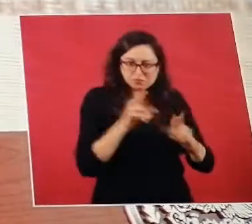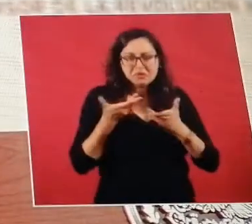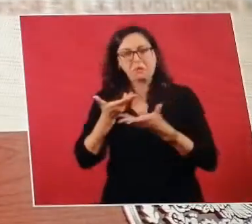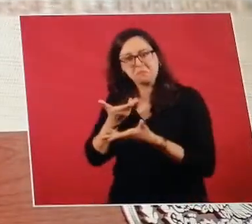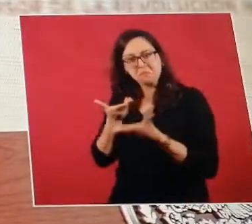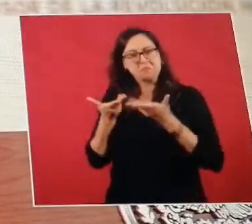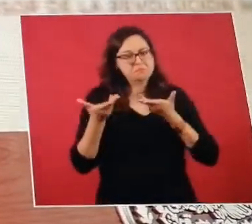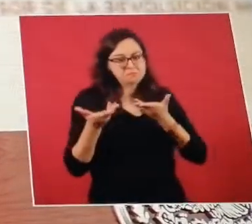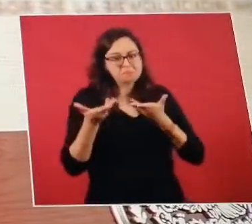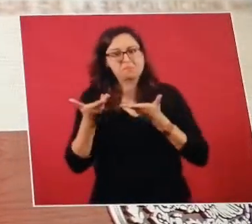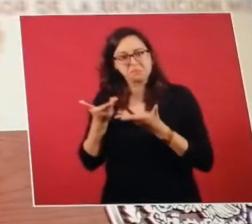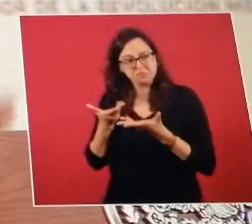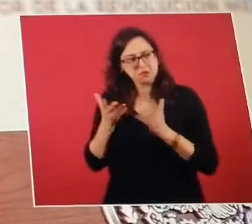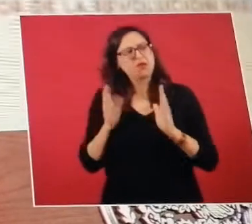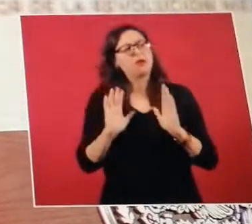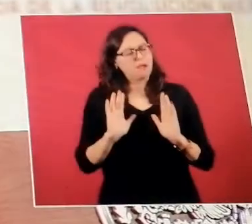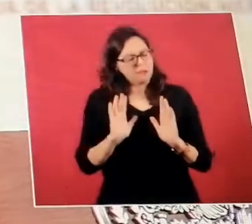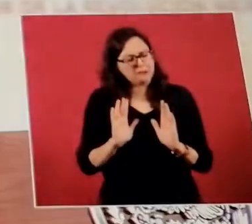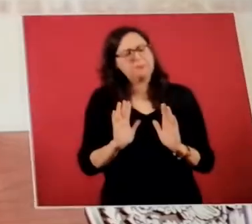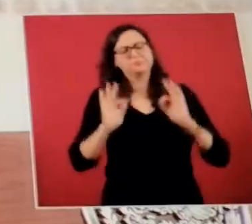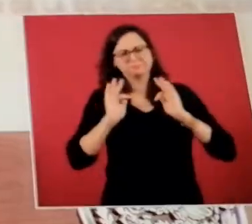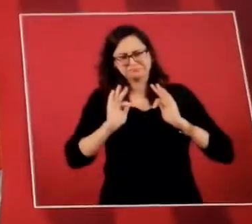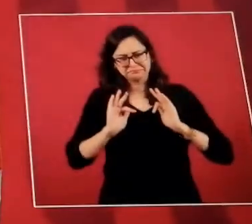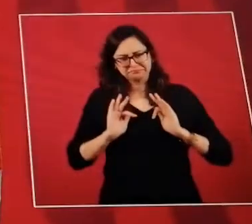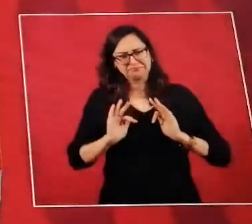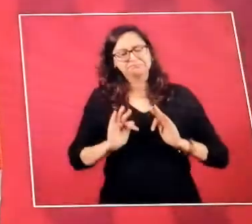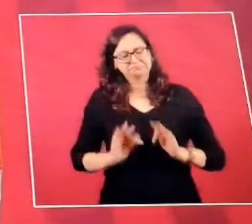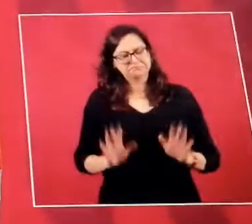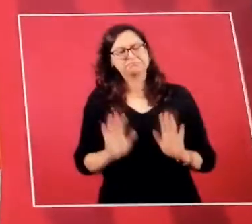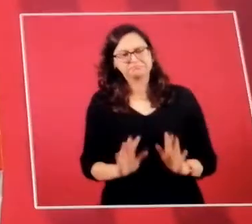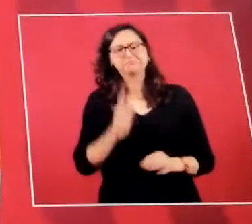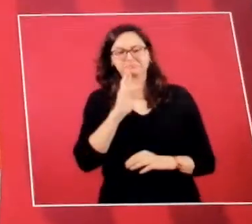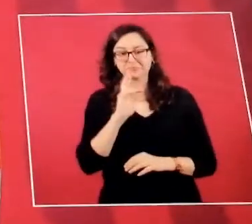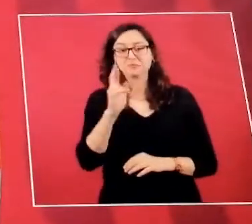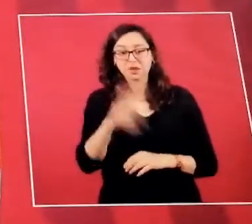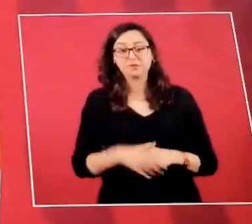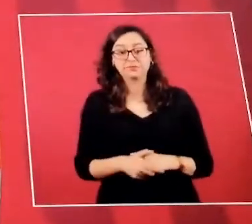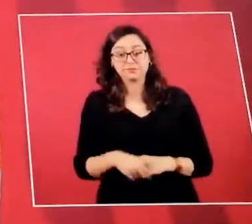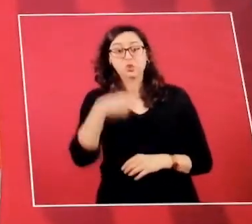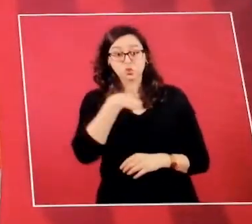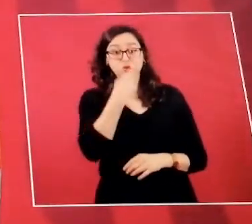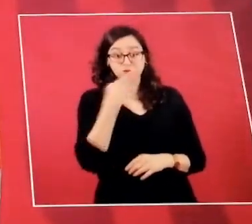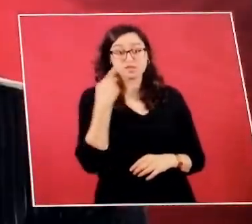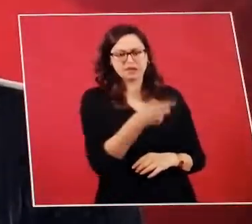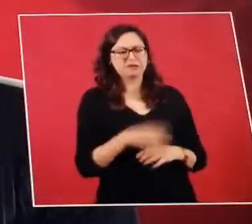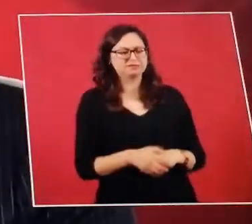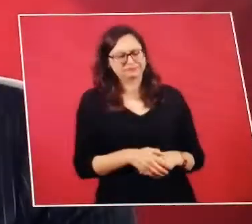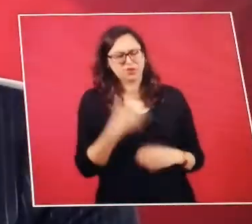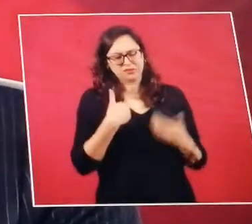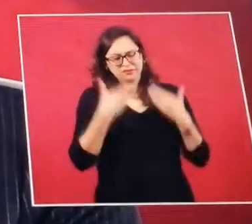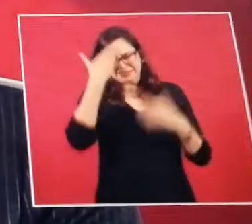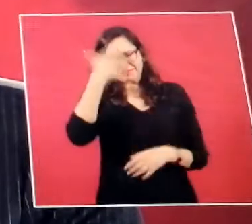Y todavía alcancé a decirle, porque no me he podido quedar callado, de que estaba seguro que no eran